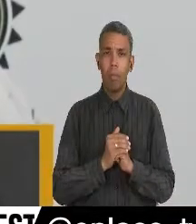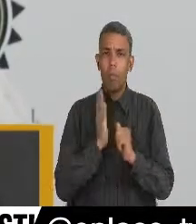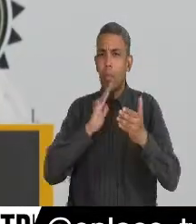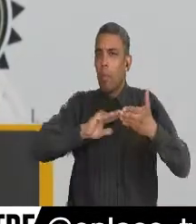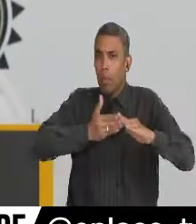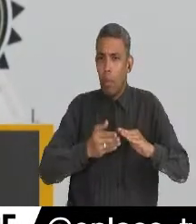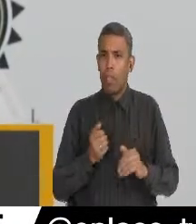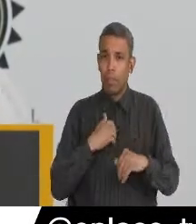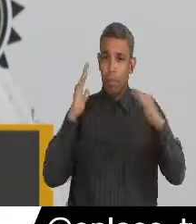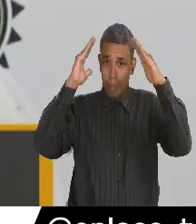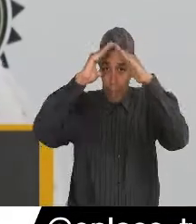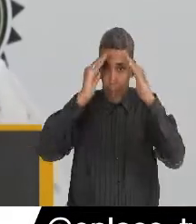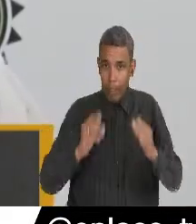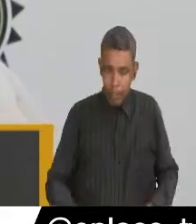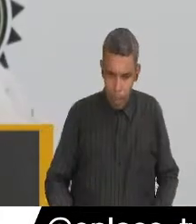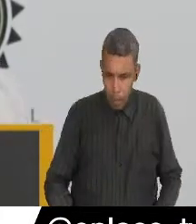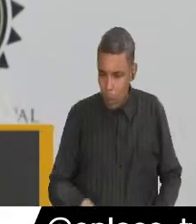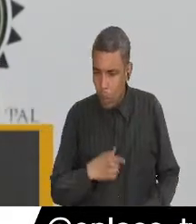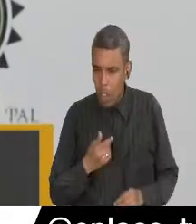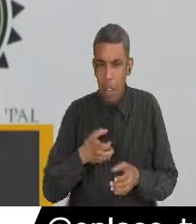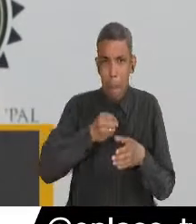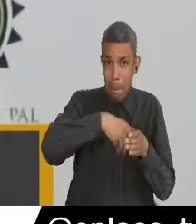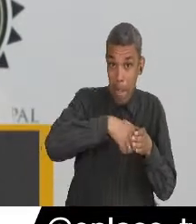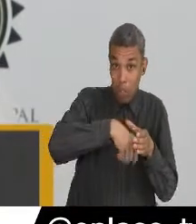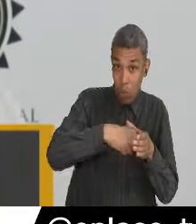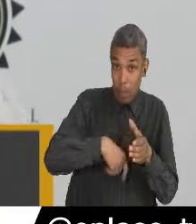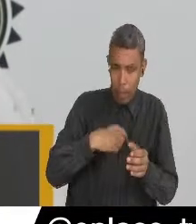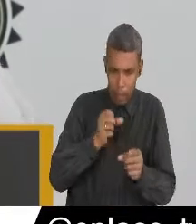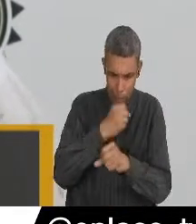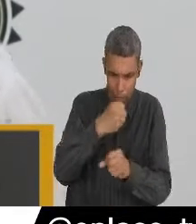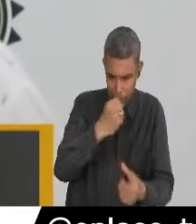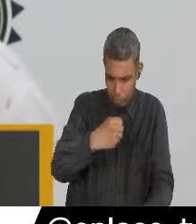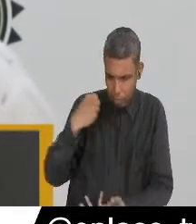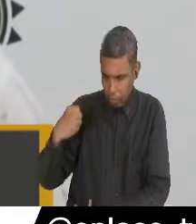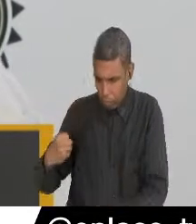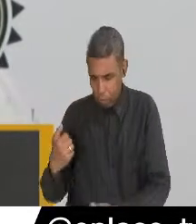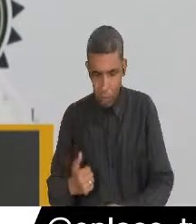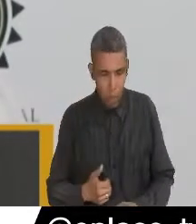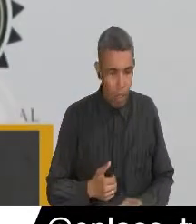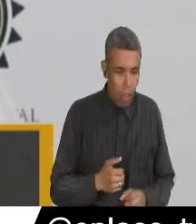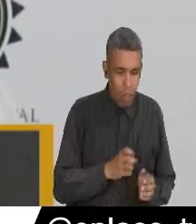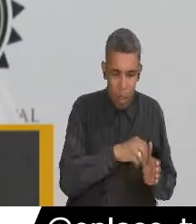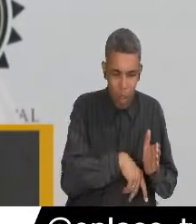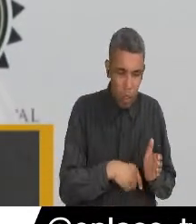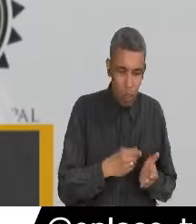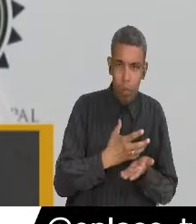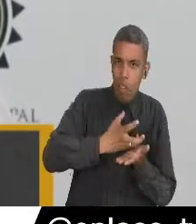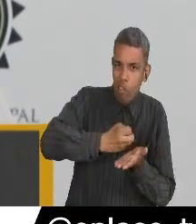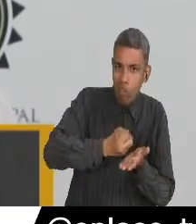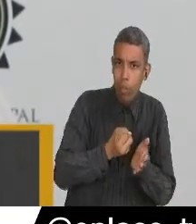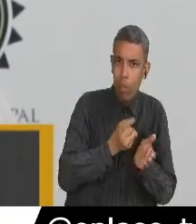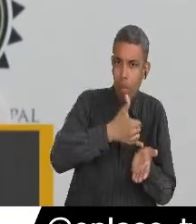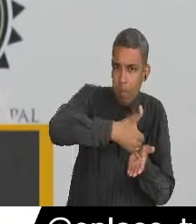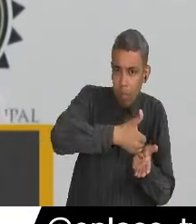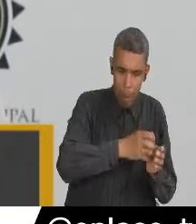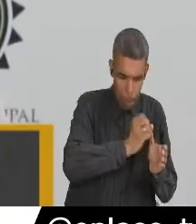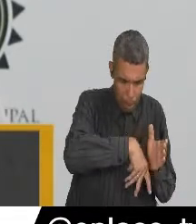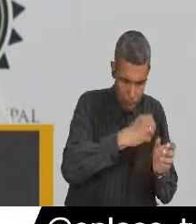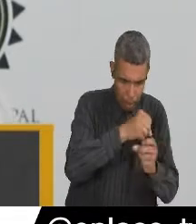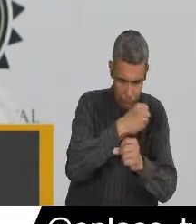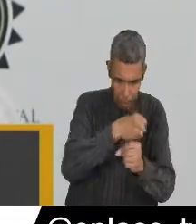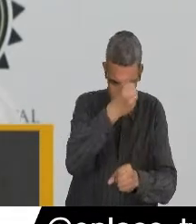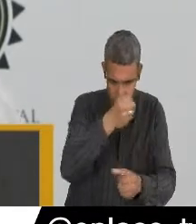también decirle a las autoridades ambientales que estemos pendientes de las deforestaciones, de la contaminación que le están haciendo a nuestras